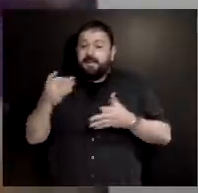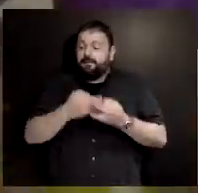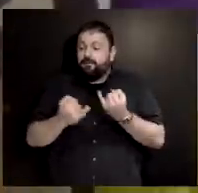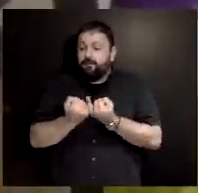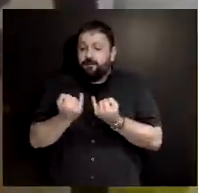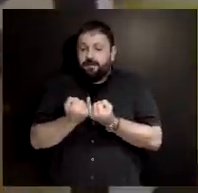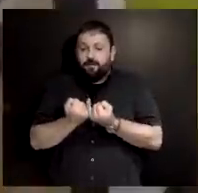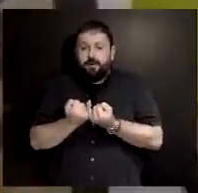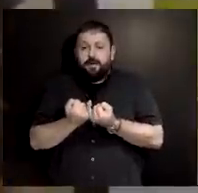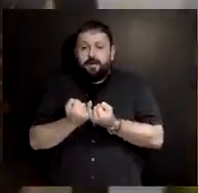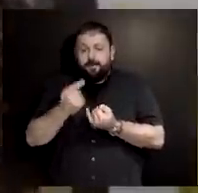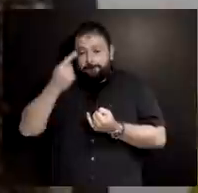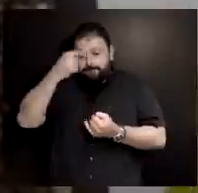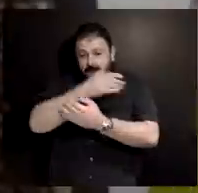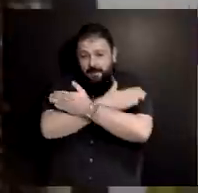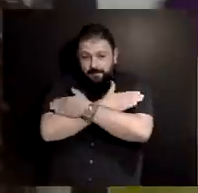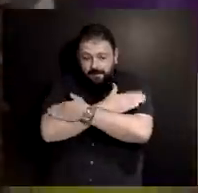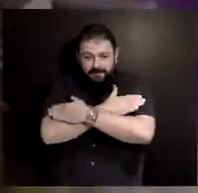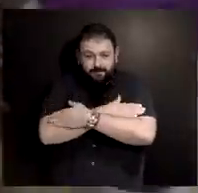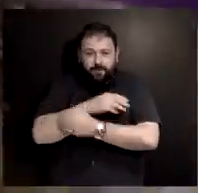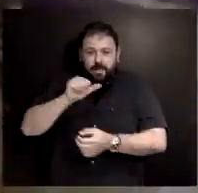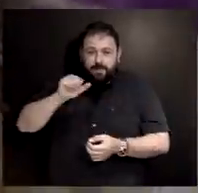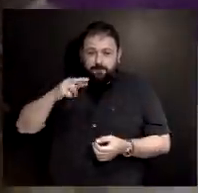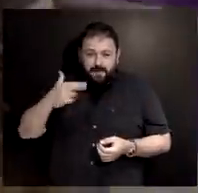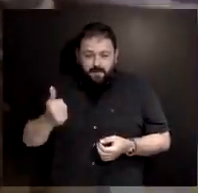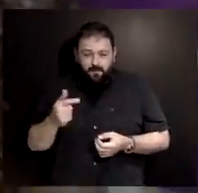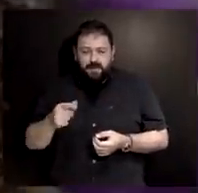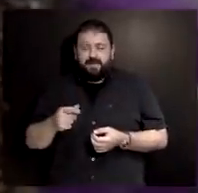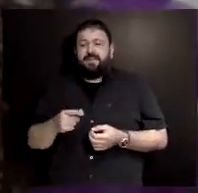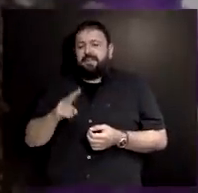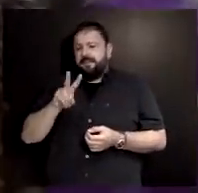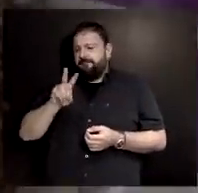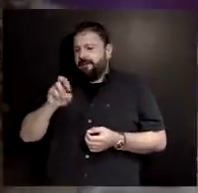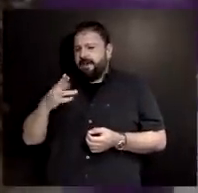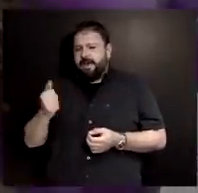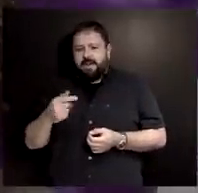abrazo para Amaury Vergara, nuestro presidente